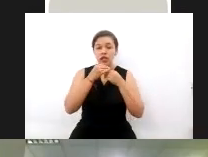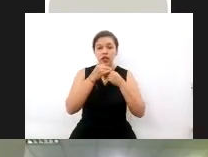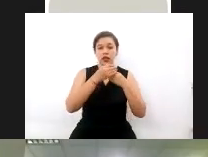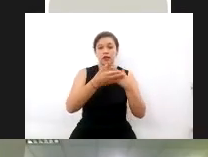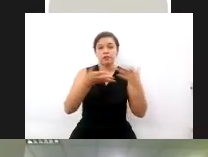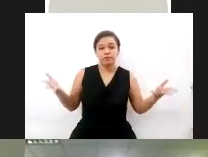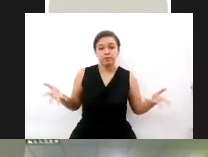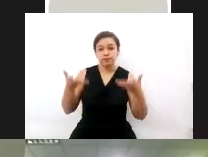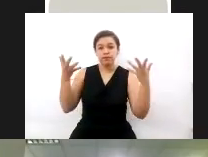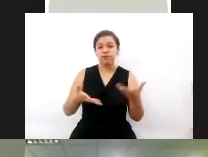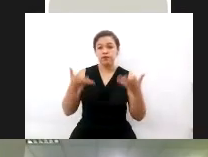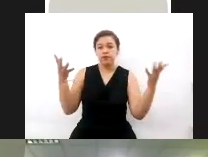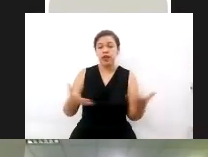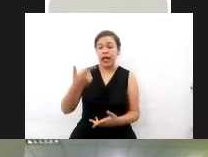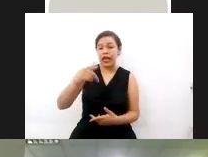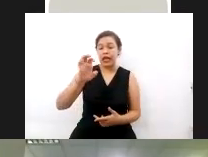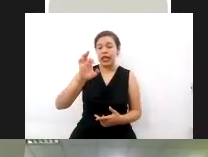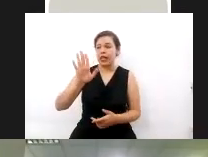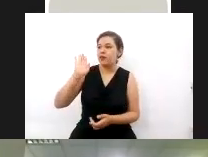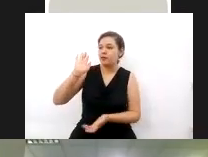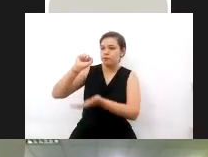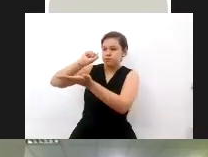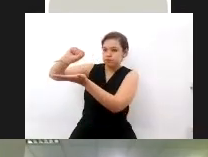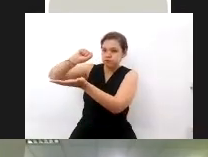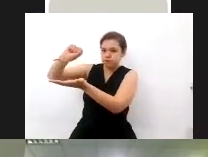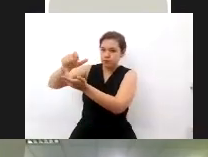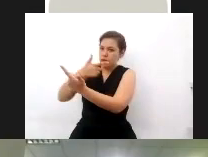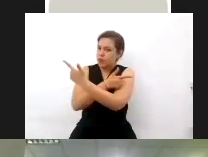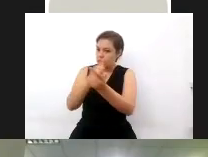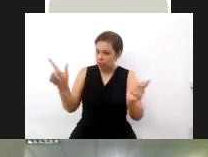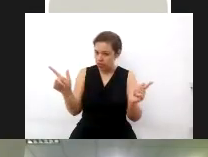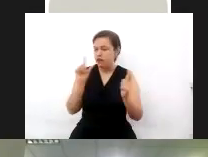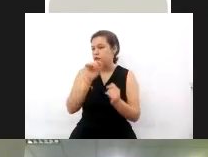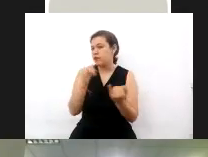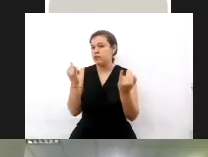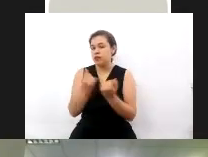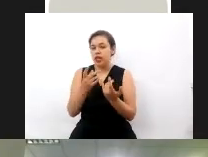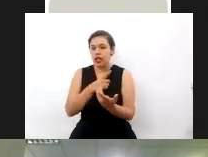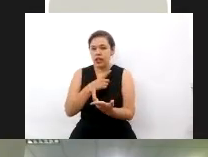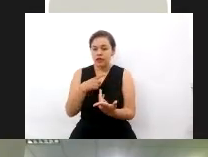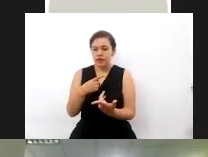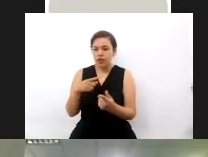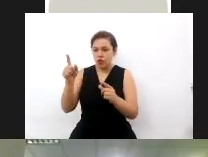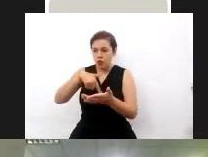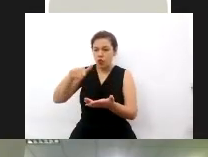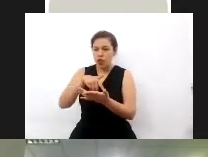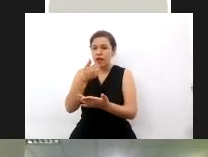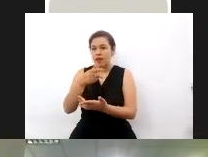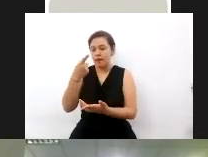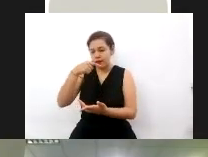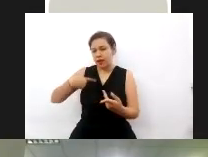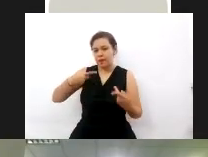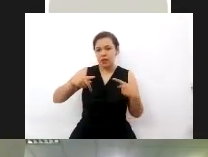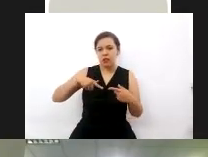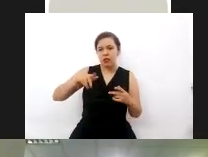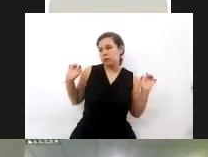de los dispensadores de gel. Deben de estar a libre disposición y deben de contar con un stock apropiado para la disposición para todo el